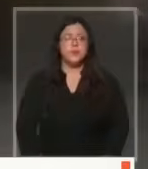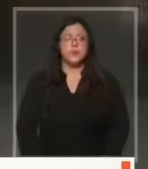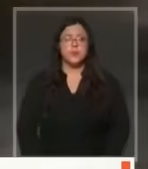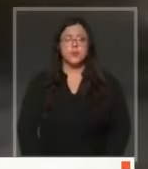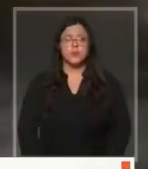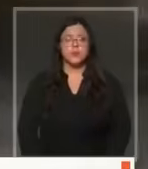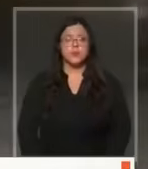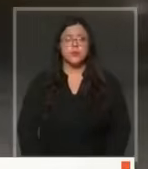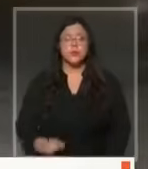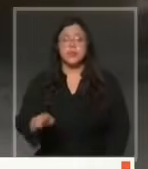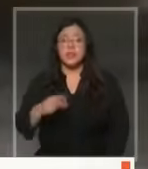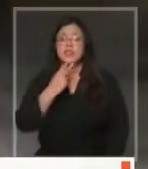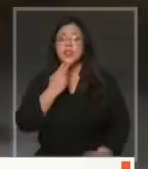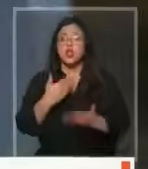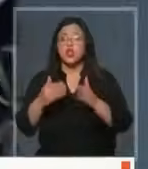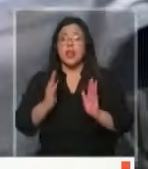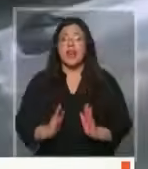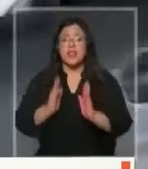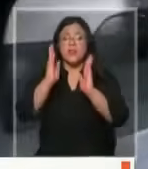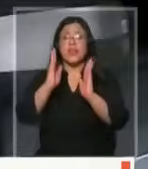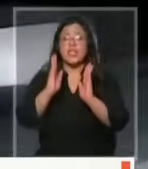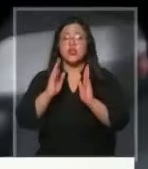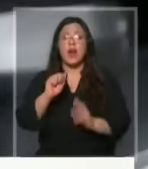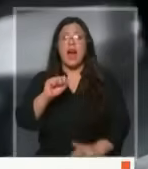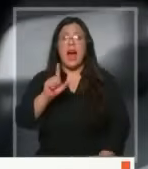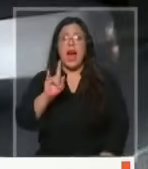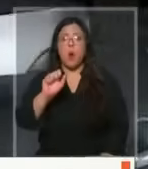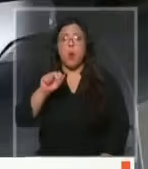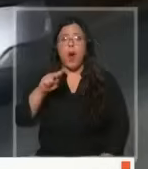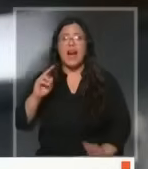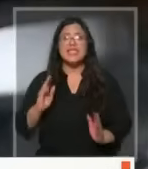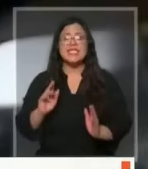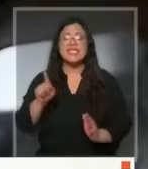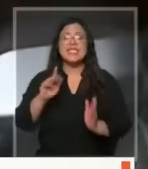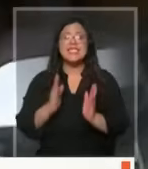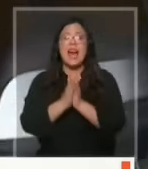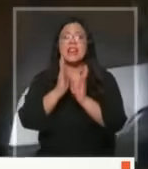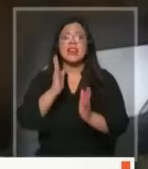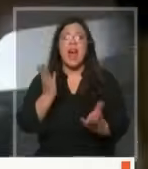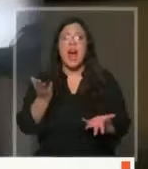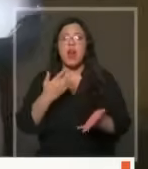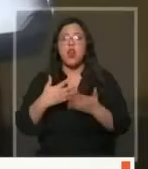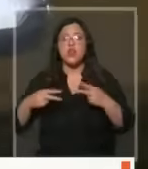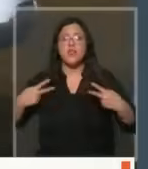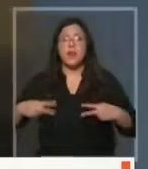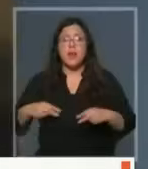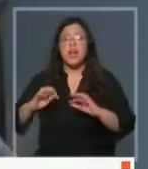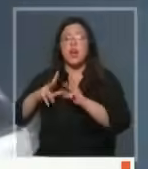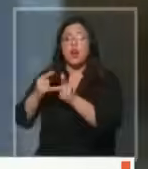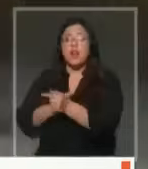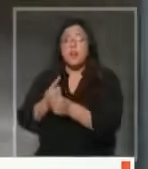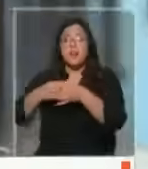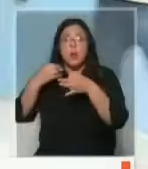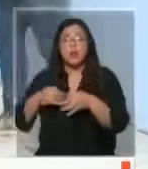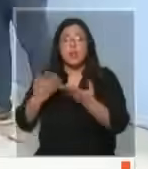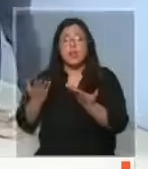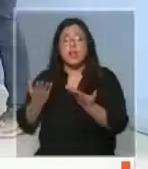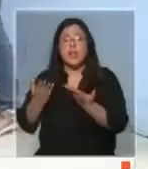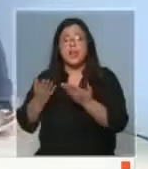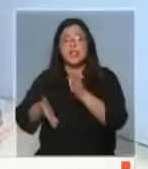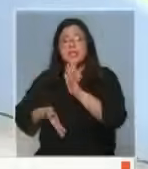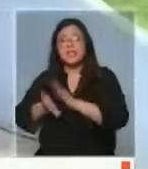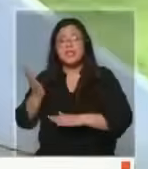Estaba residiendo en este edificio en el sector de Agua Santa en Viña del Mar y con parte de su familia salía desde el área de estacionamientos.